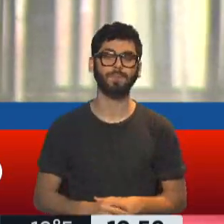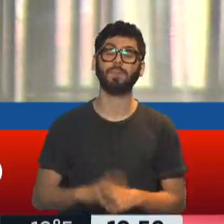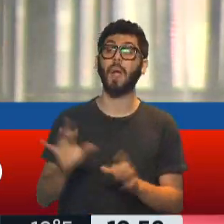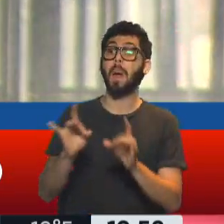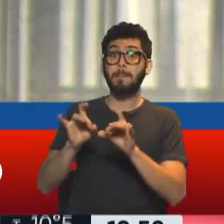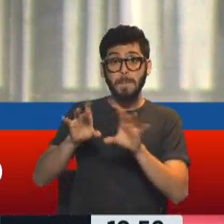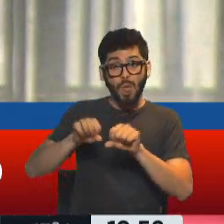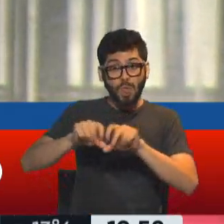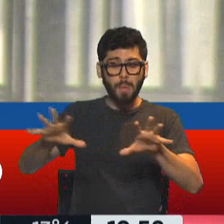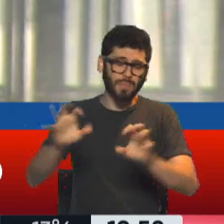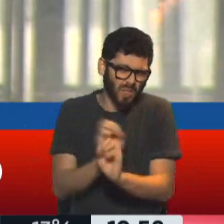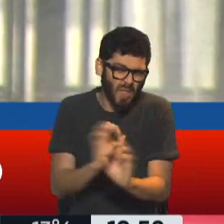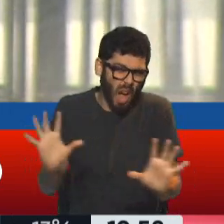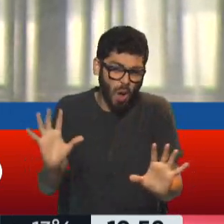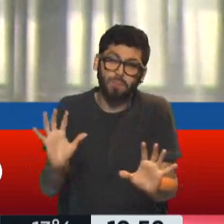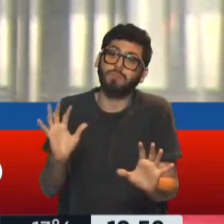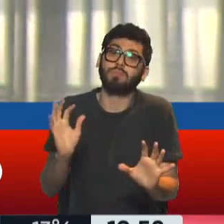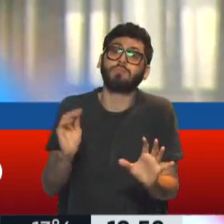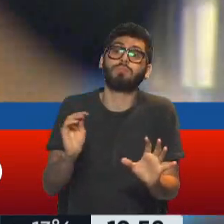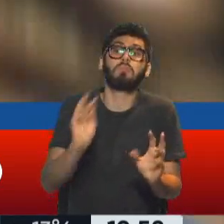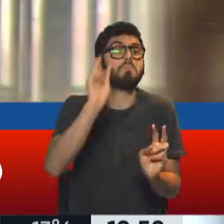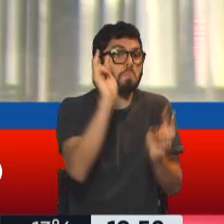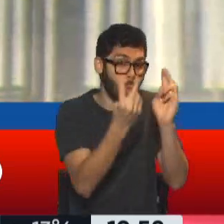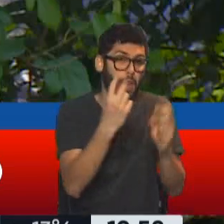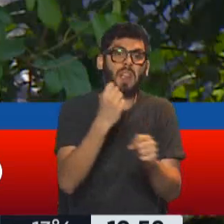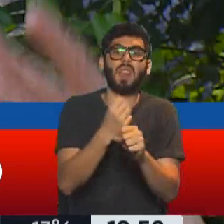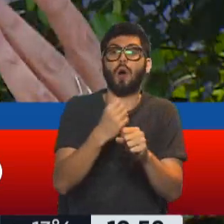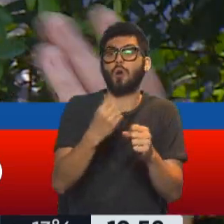no solamente en términos de pérdidas de vida, pérdidas de fuentes de